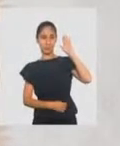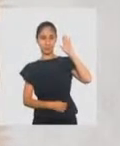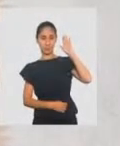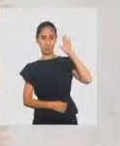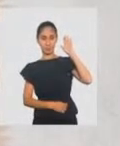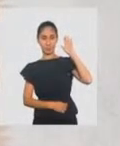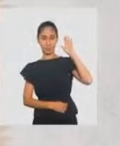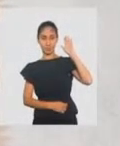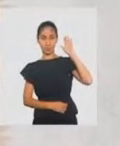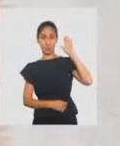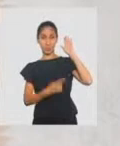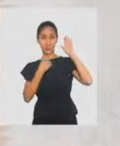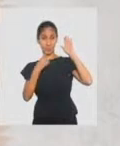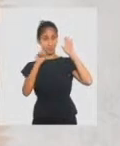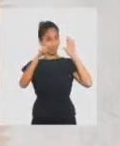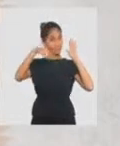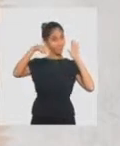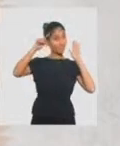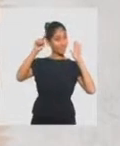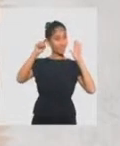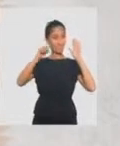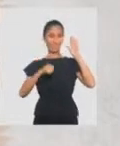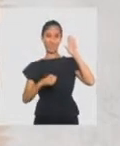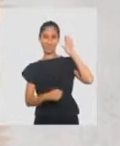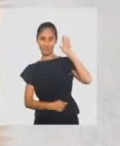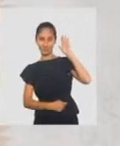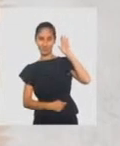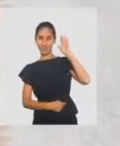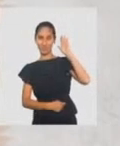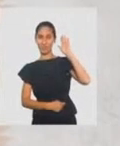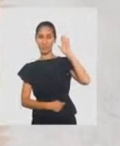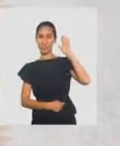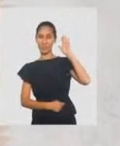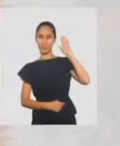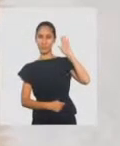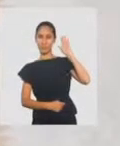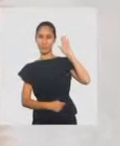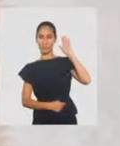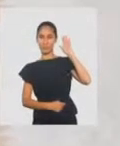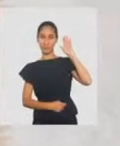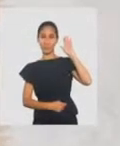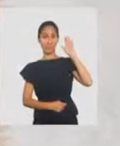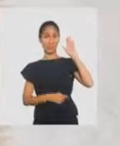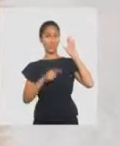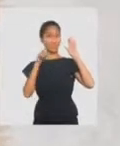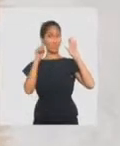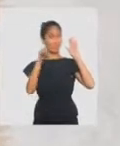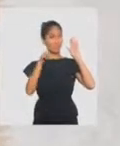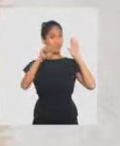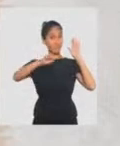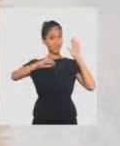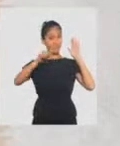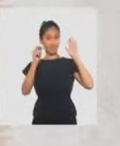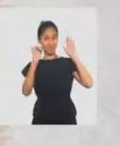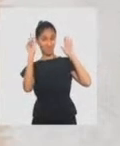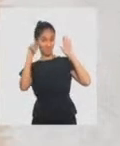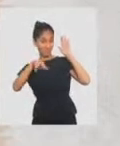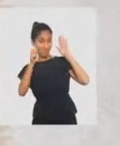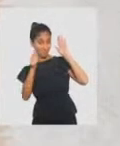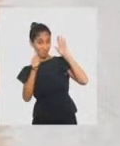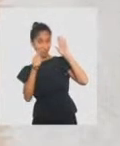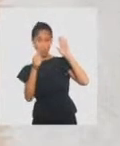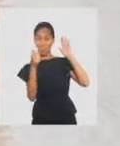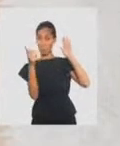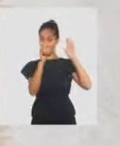Call now. Let's check. Call now. Llama ahora. Call now. Good job, Sarina e